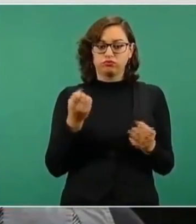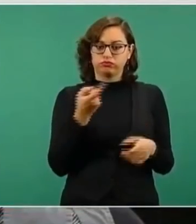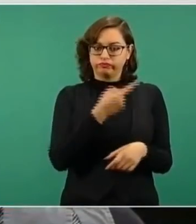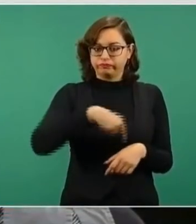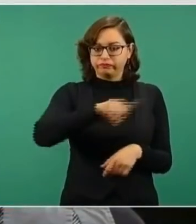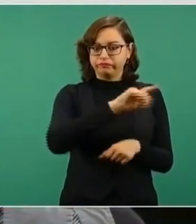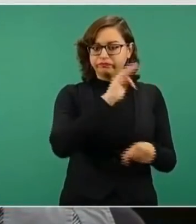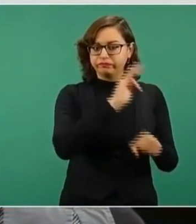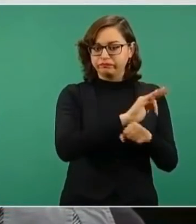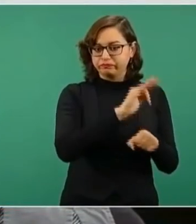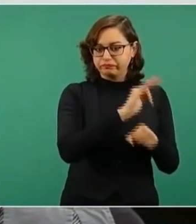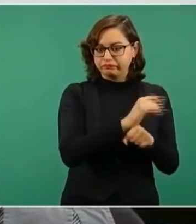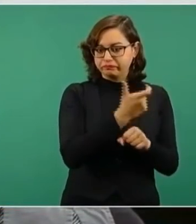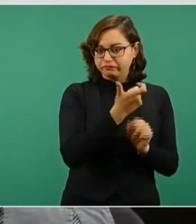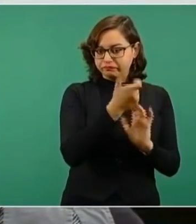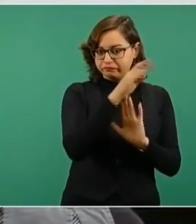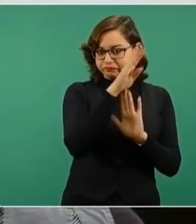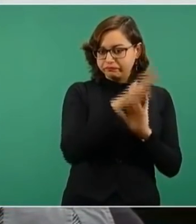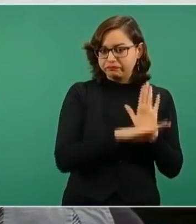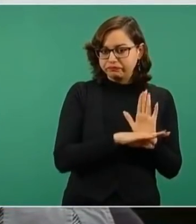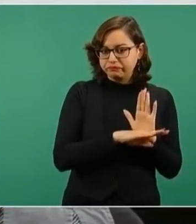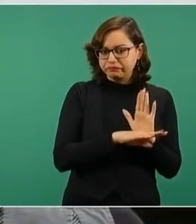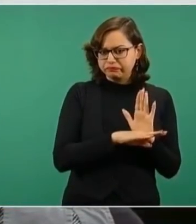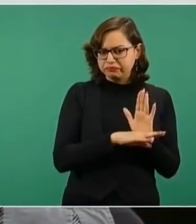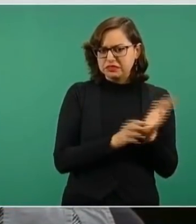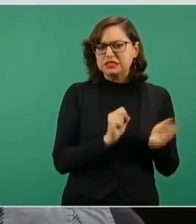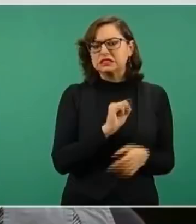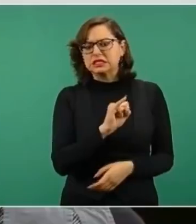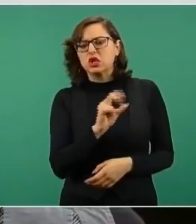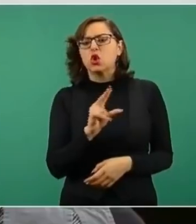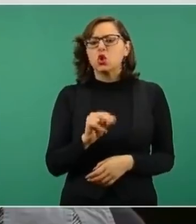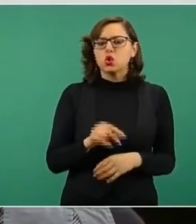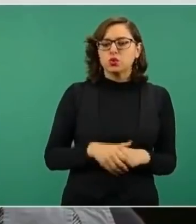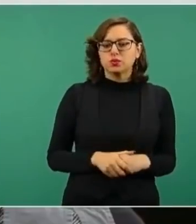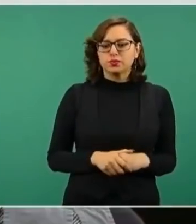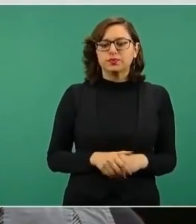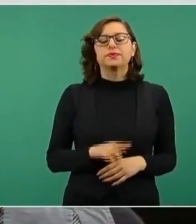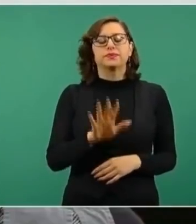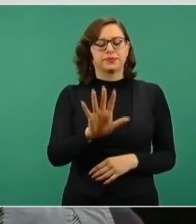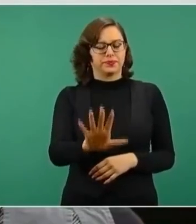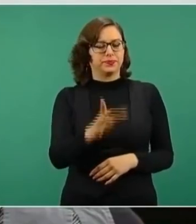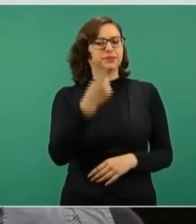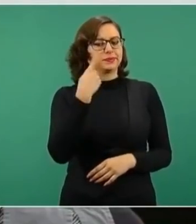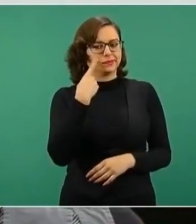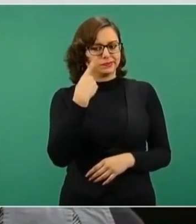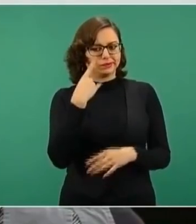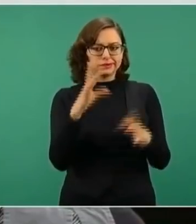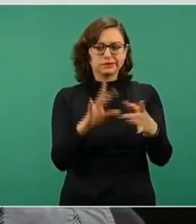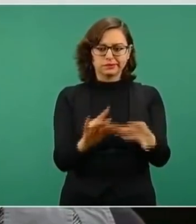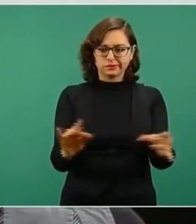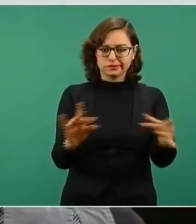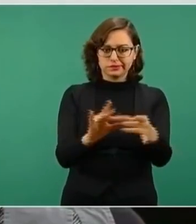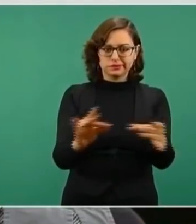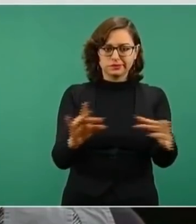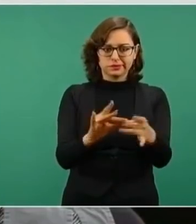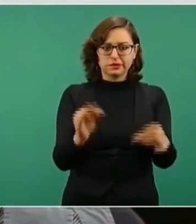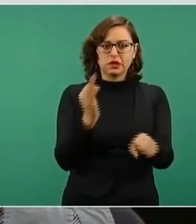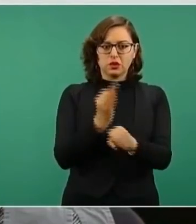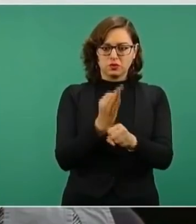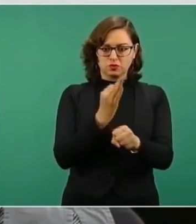favor. Antes de dar ese dato, vamos a decir el impacto. Porque el dato que vamos a dar